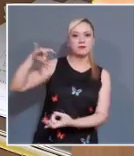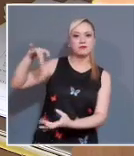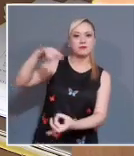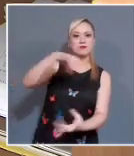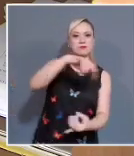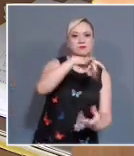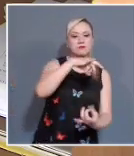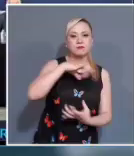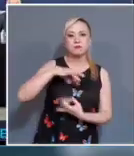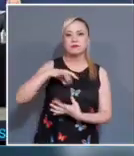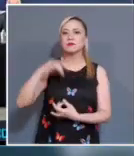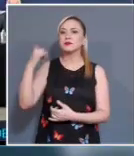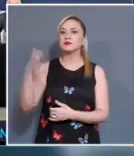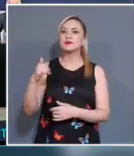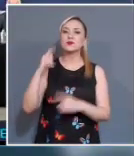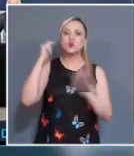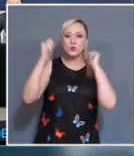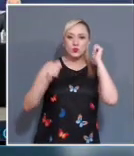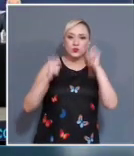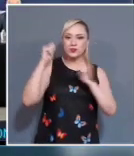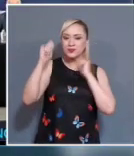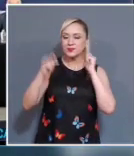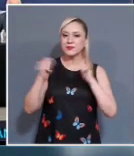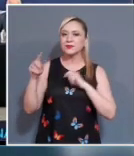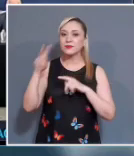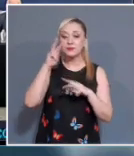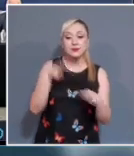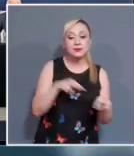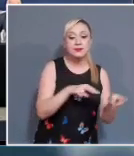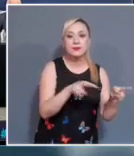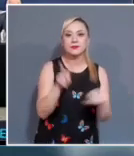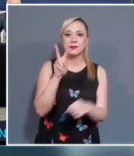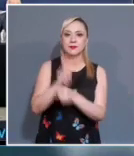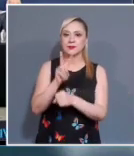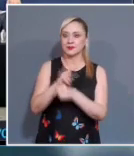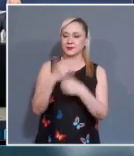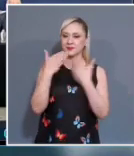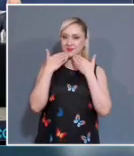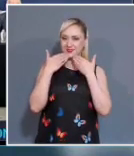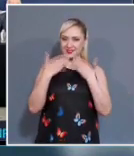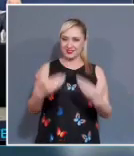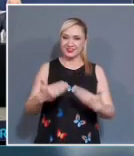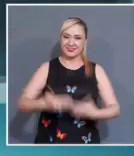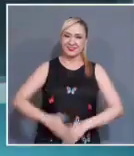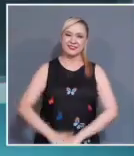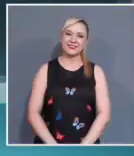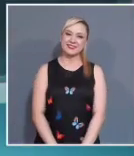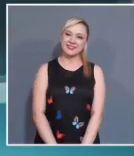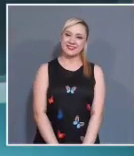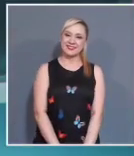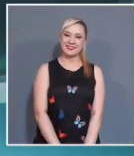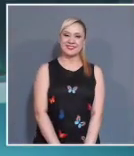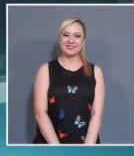zonas turísticas. Para el canal del Poder Judicial de la Federación, Rosy García.